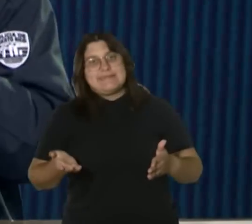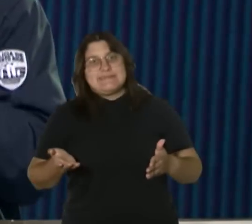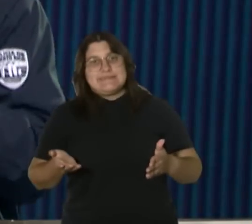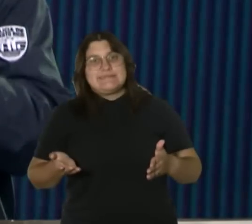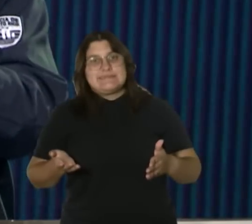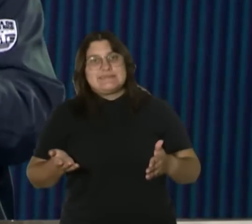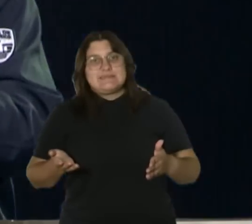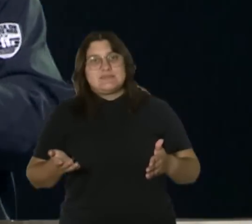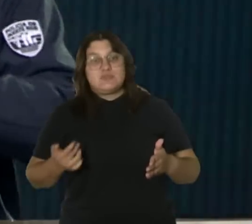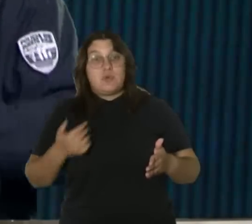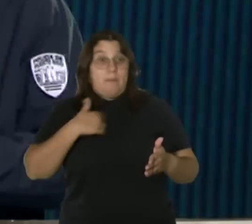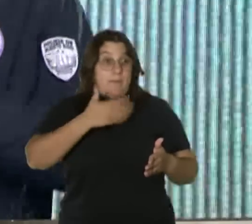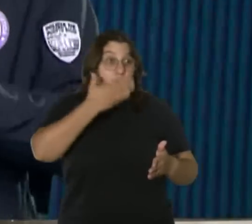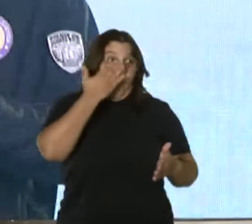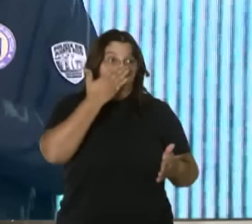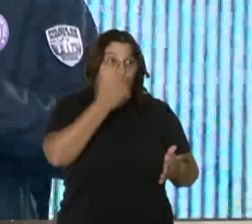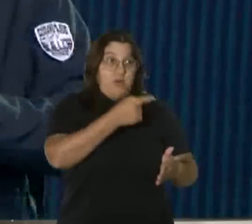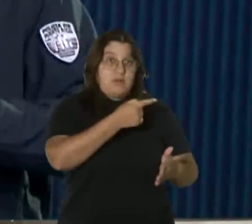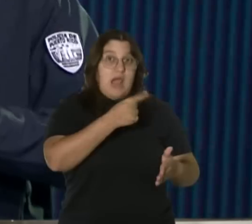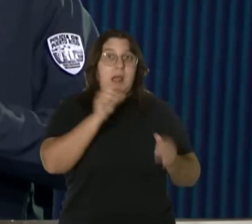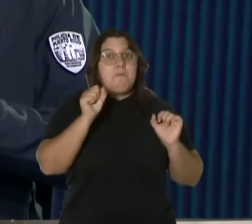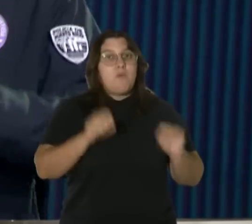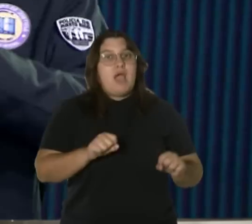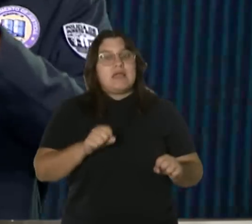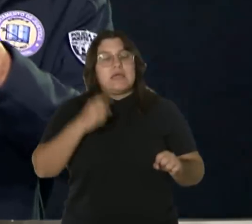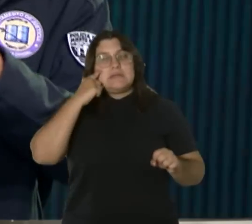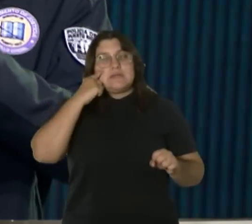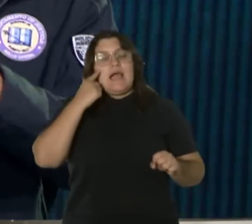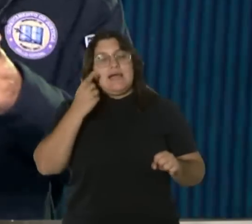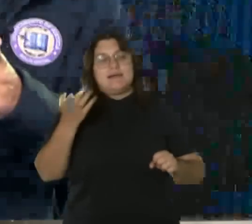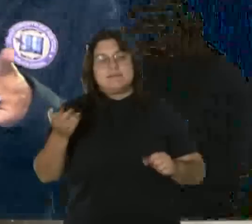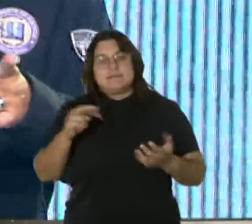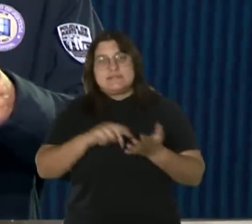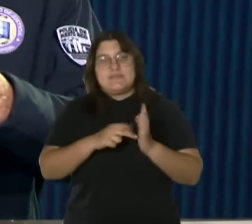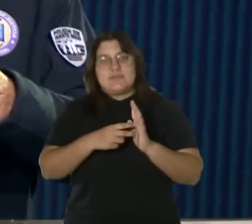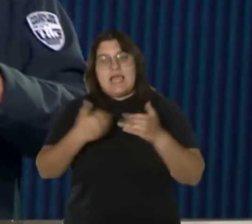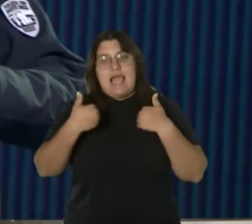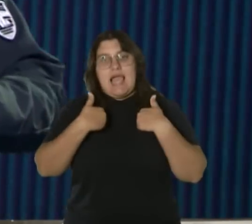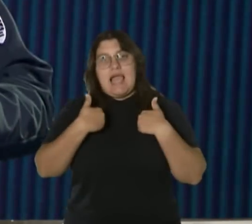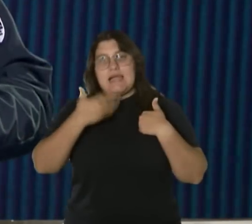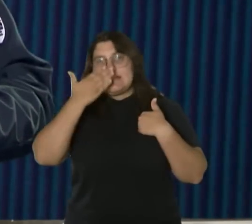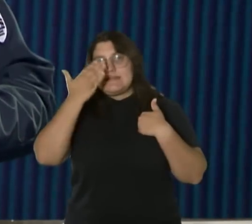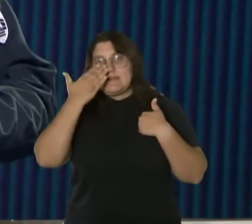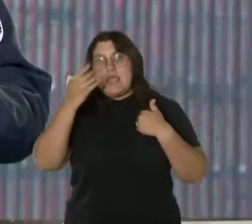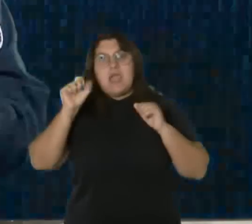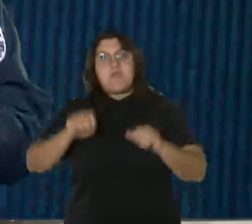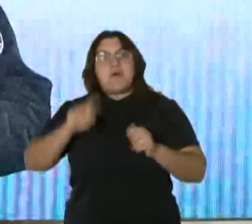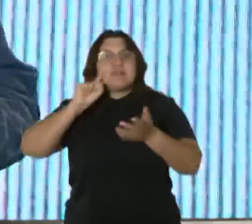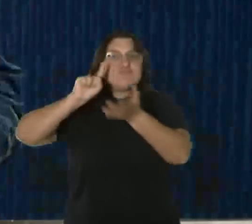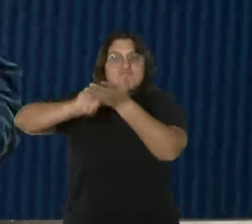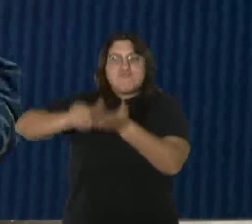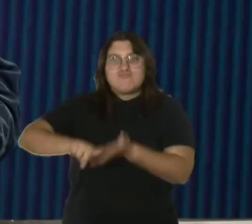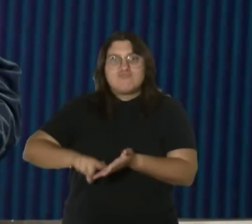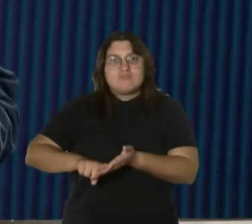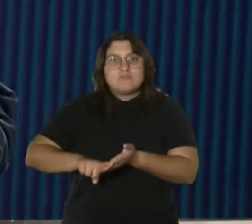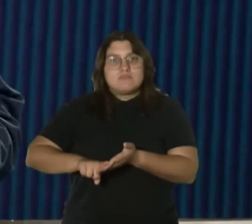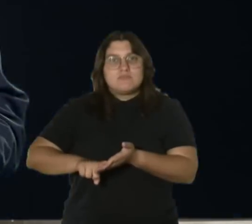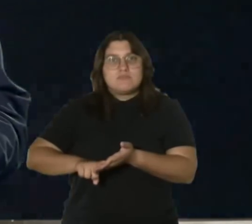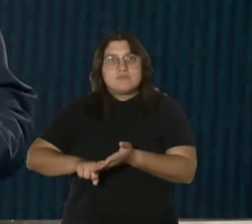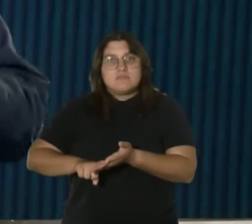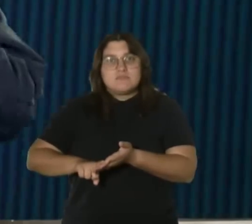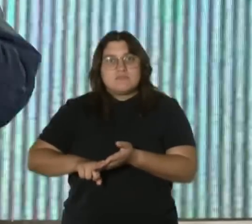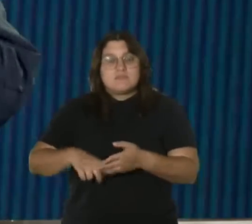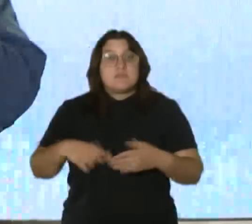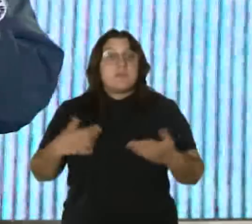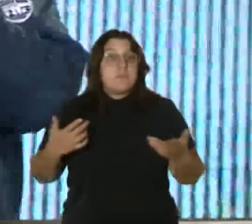el Sentido del olfato ese agente puede intuir y válidamente sin necesidad de un registro puede registrar aceptar y registrar Por